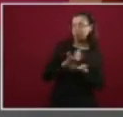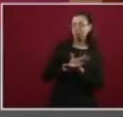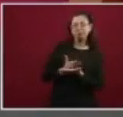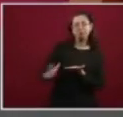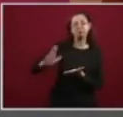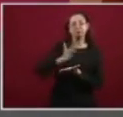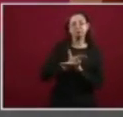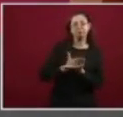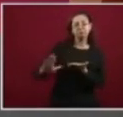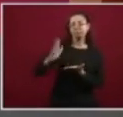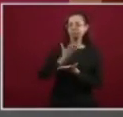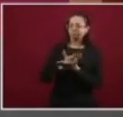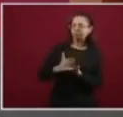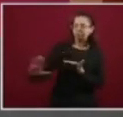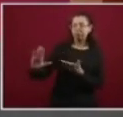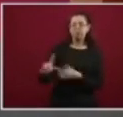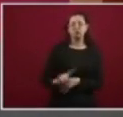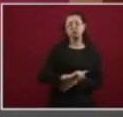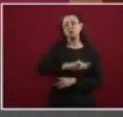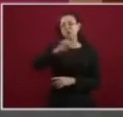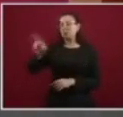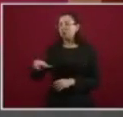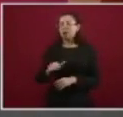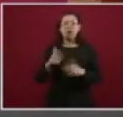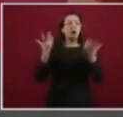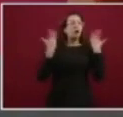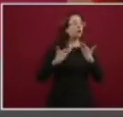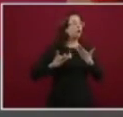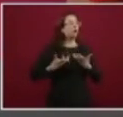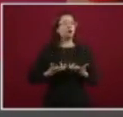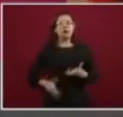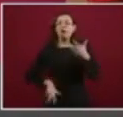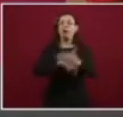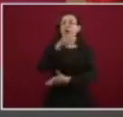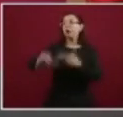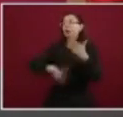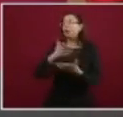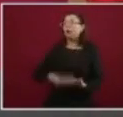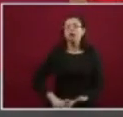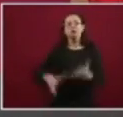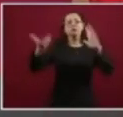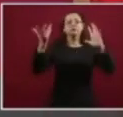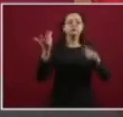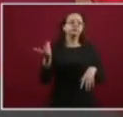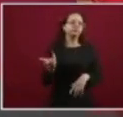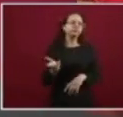y luego se rasgan las vestiduras diciendo qué barbaridad, cuánta violencia hay. Pues cómo no,